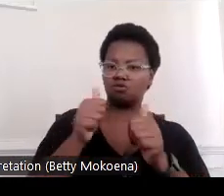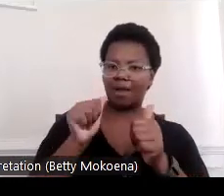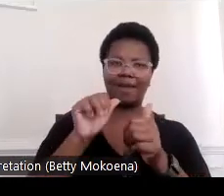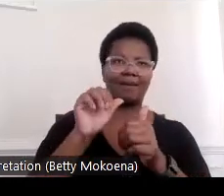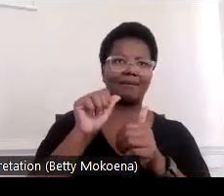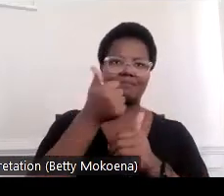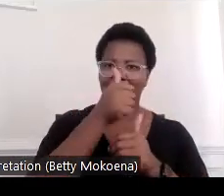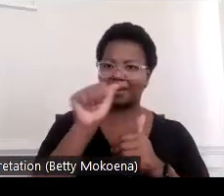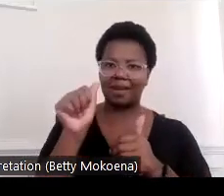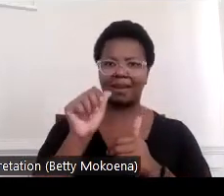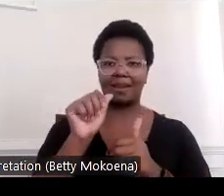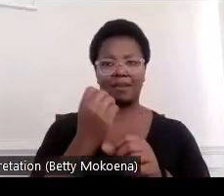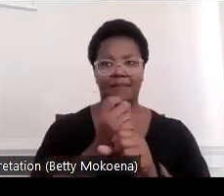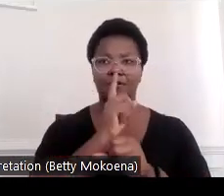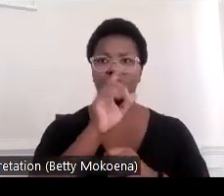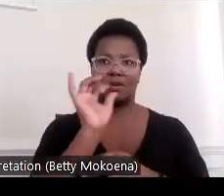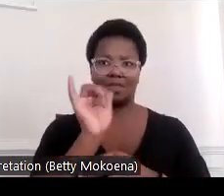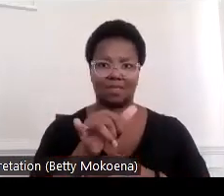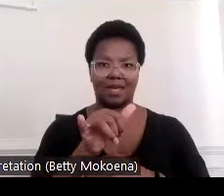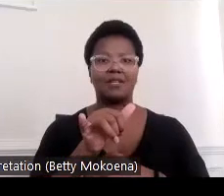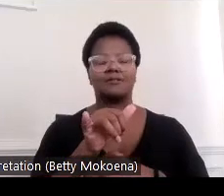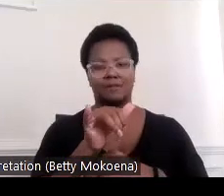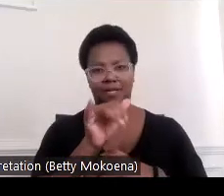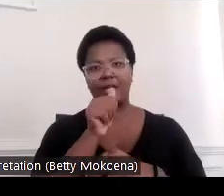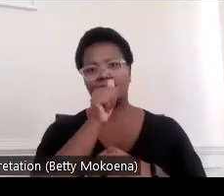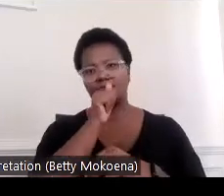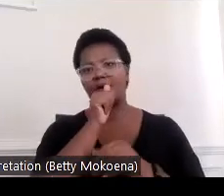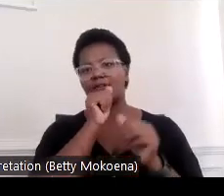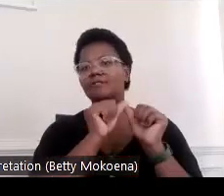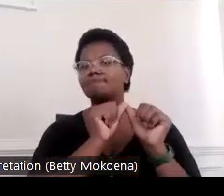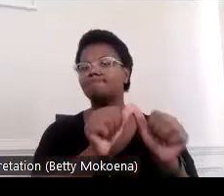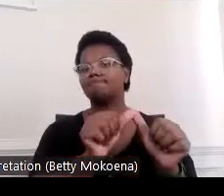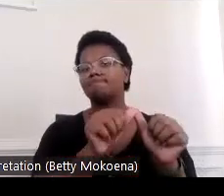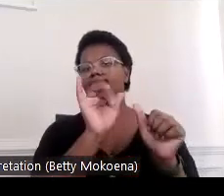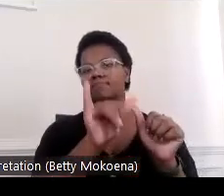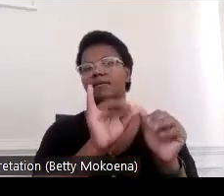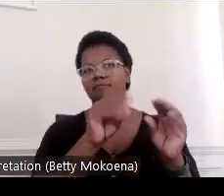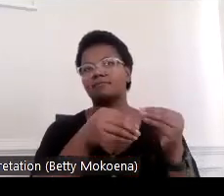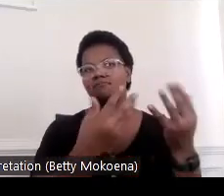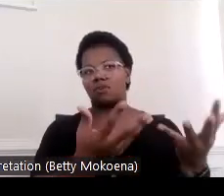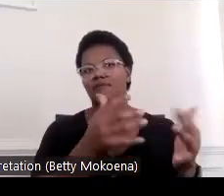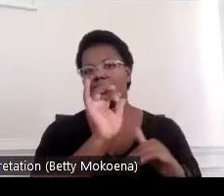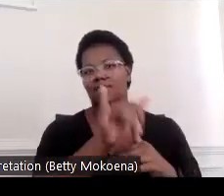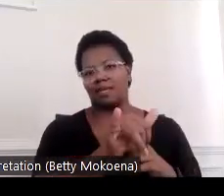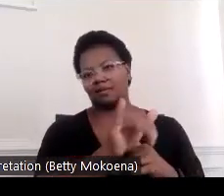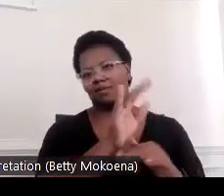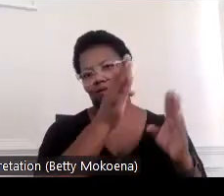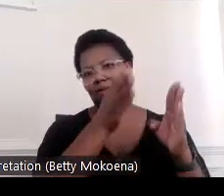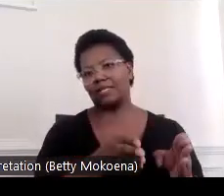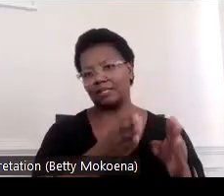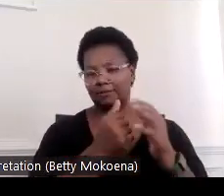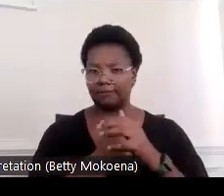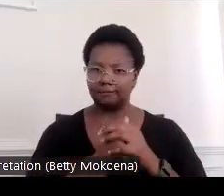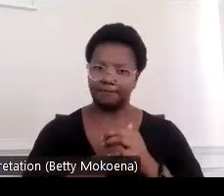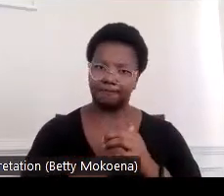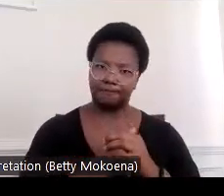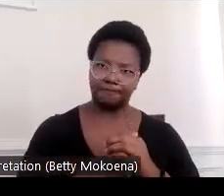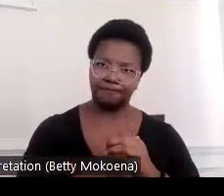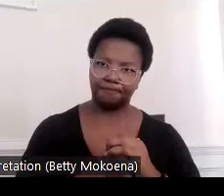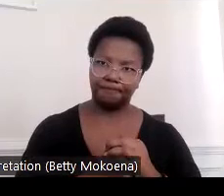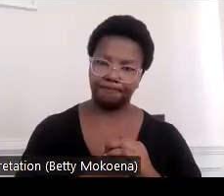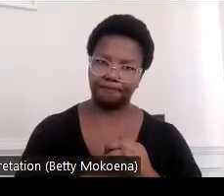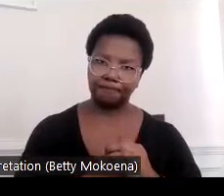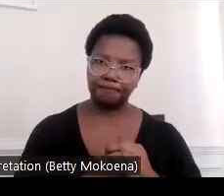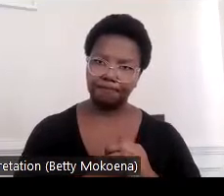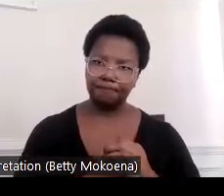que se haga verdad para asegurar que que haya privacidad verdad para ese para ese individuo que